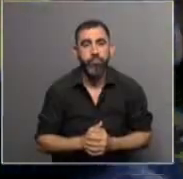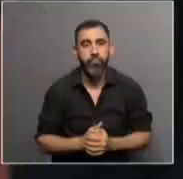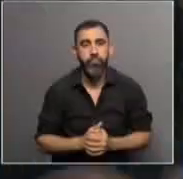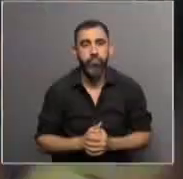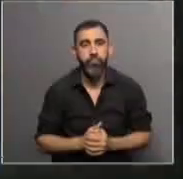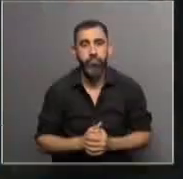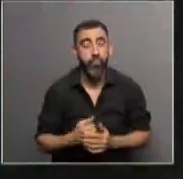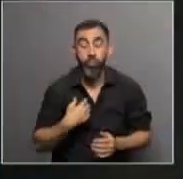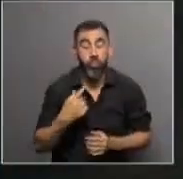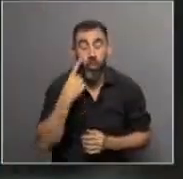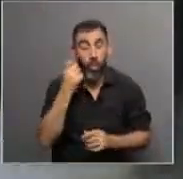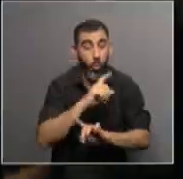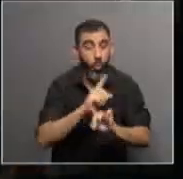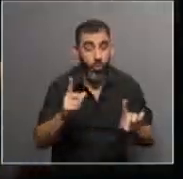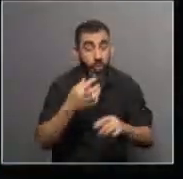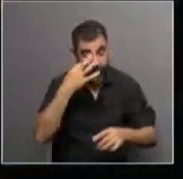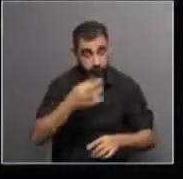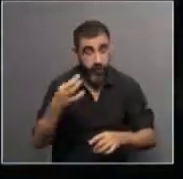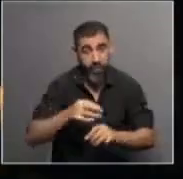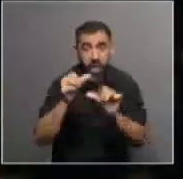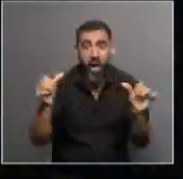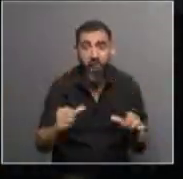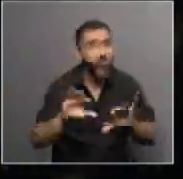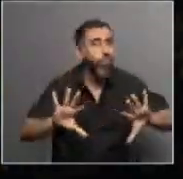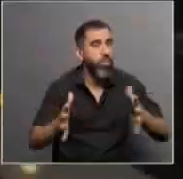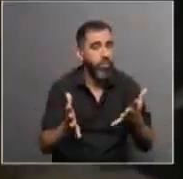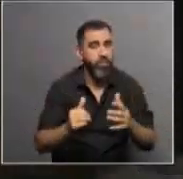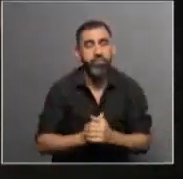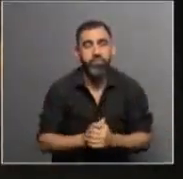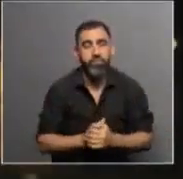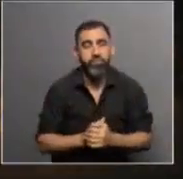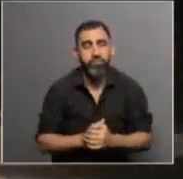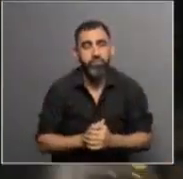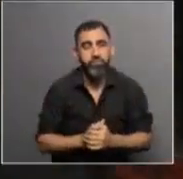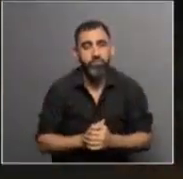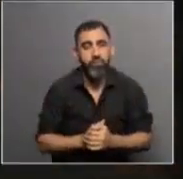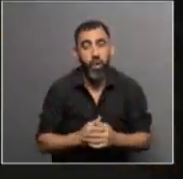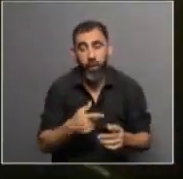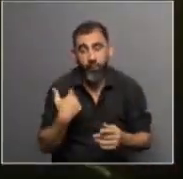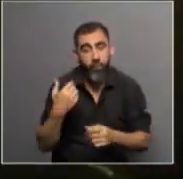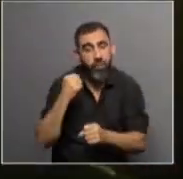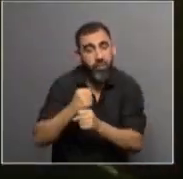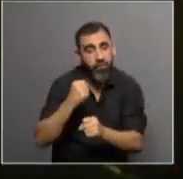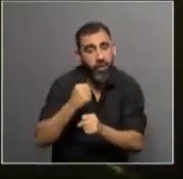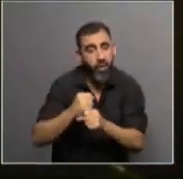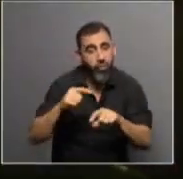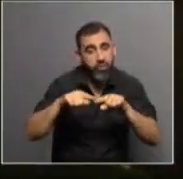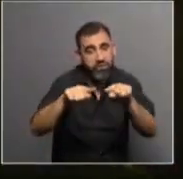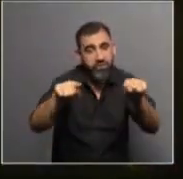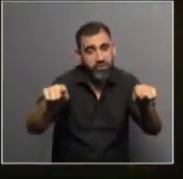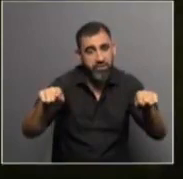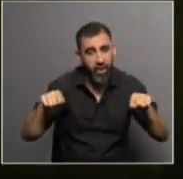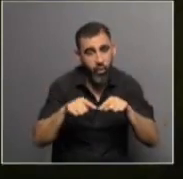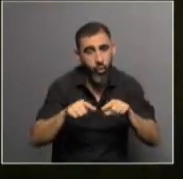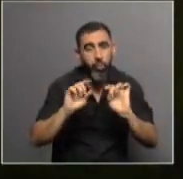No nos dábamos cuenta de lo que realmente estábamos haciendo. Estamos trabajando en un salón, pero no solo